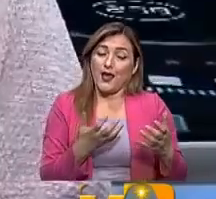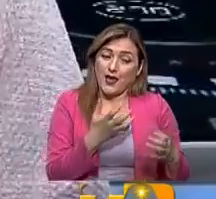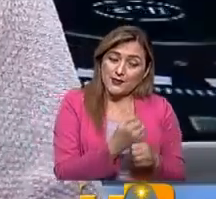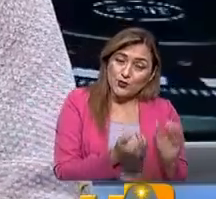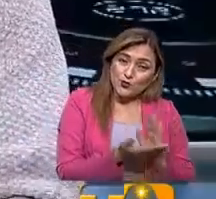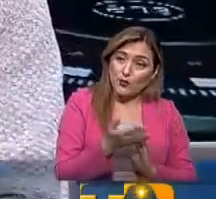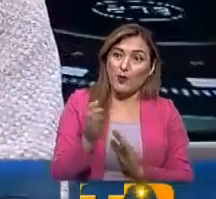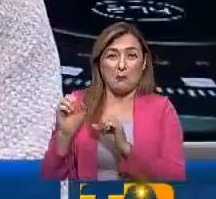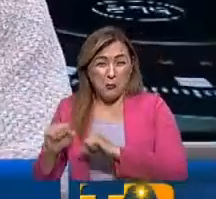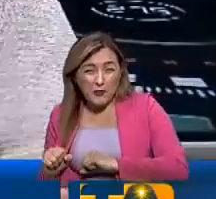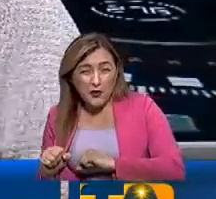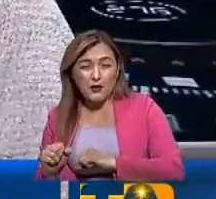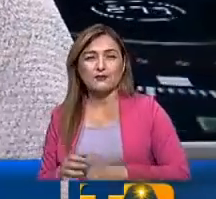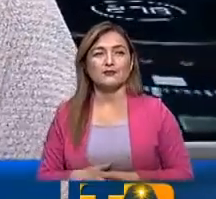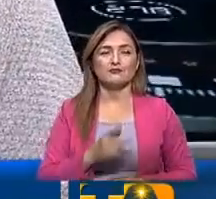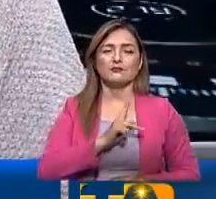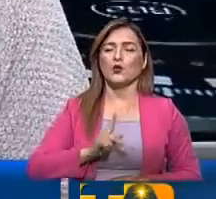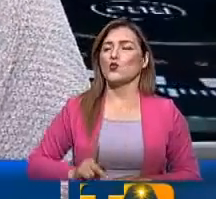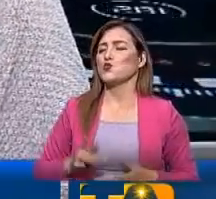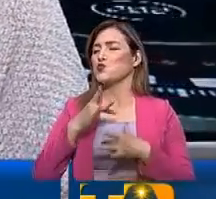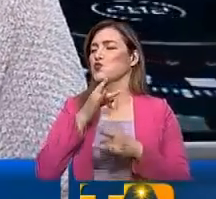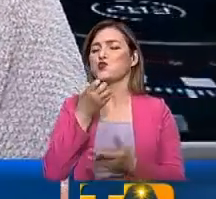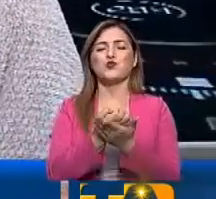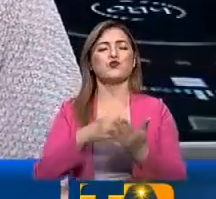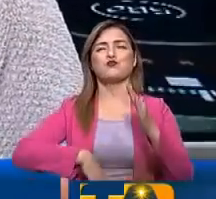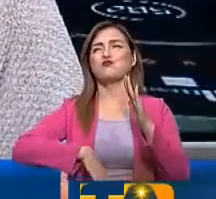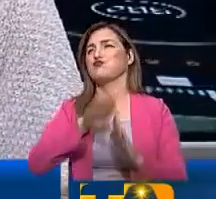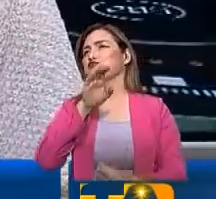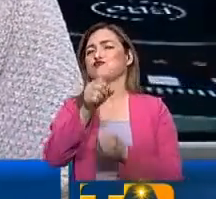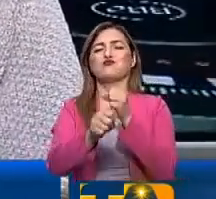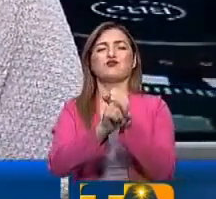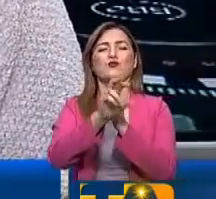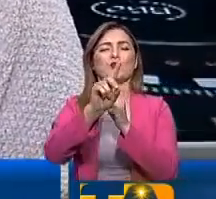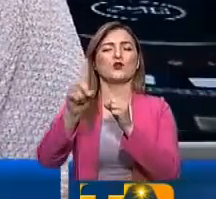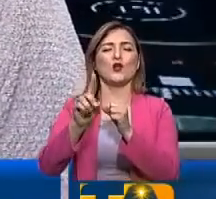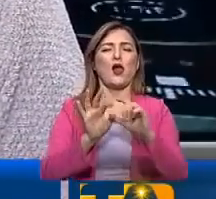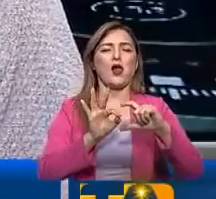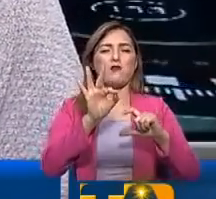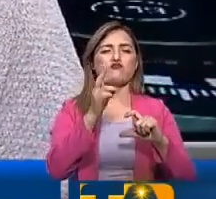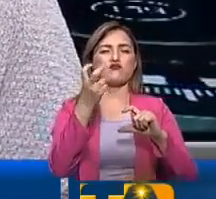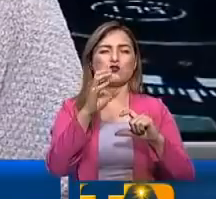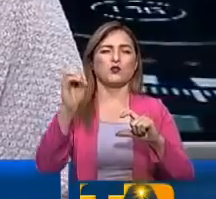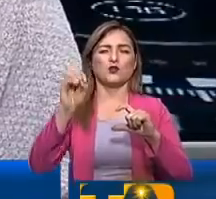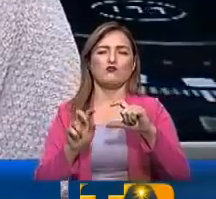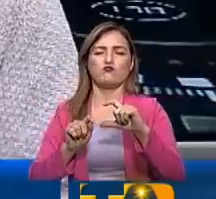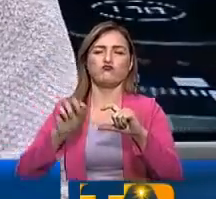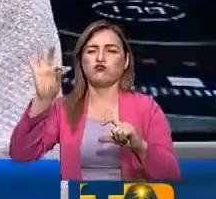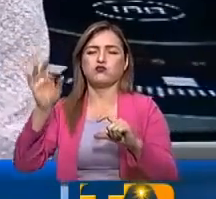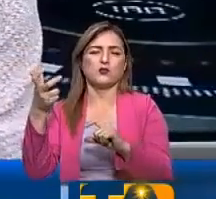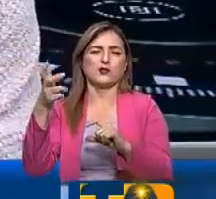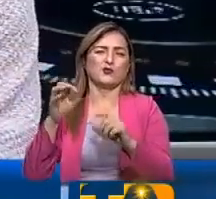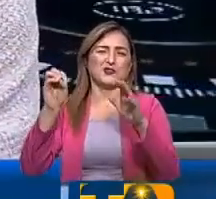lo personal, nos encantaría que la economía el próximo año crezca al 12-15%, pero las proyecciones están hablando del